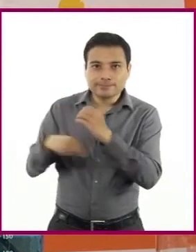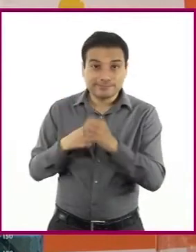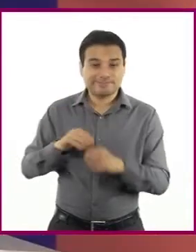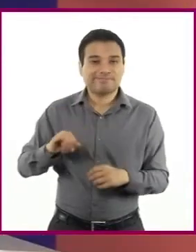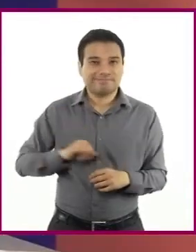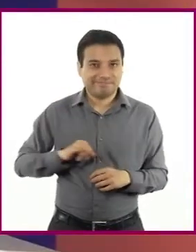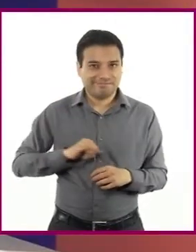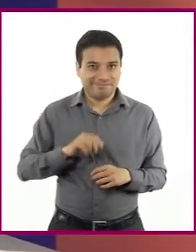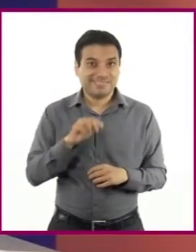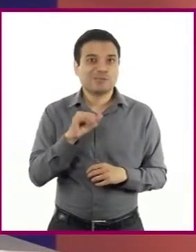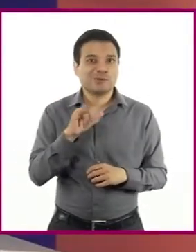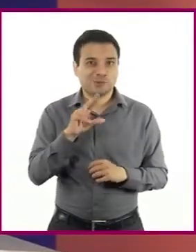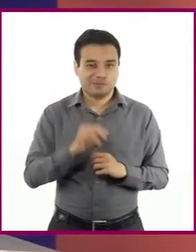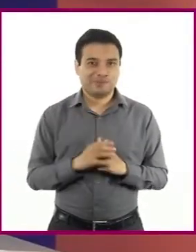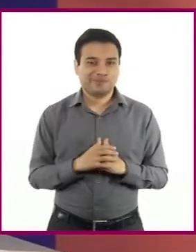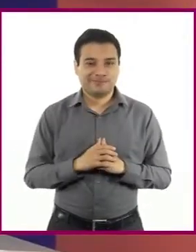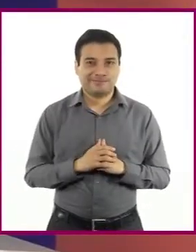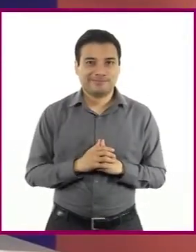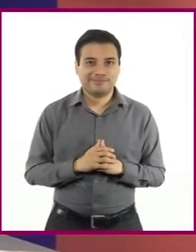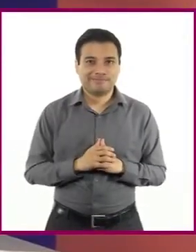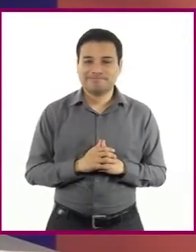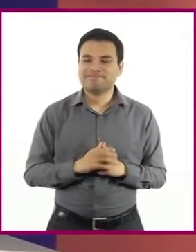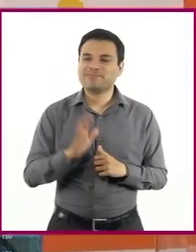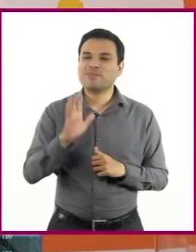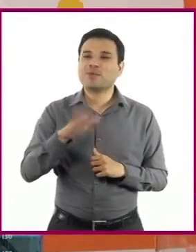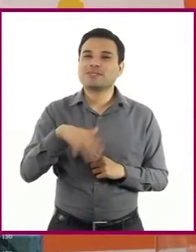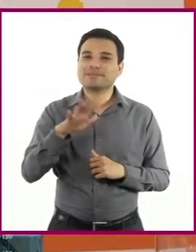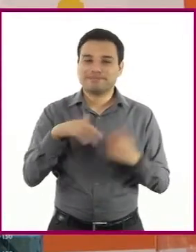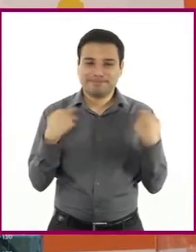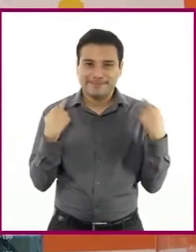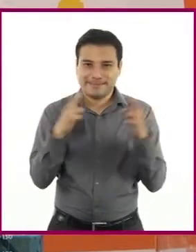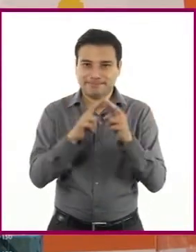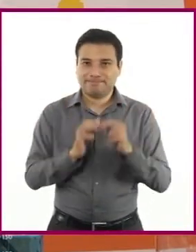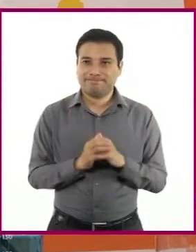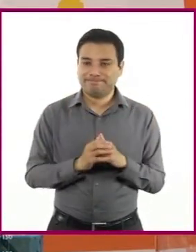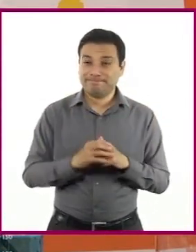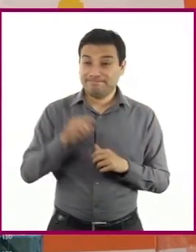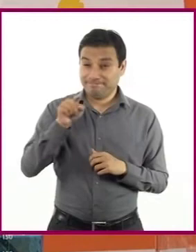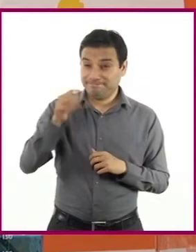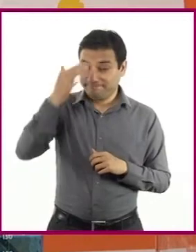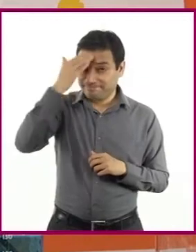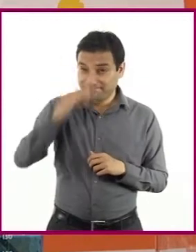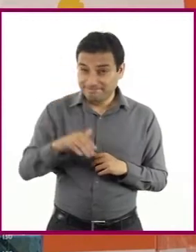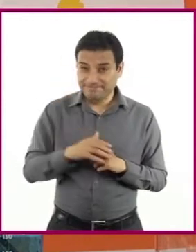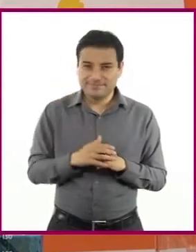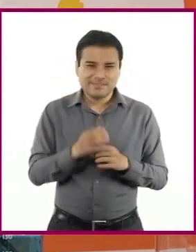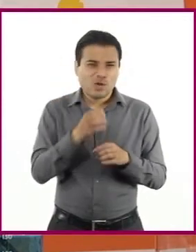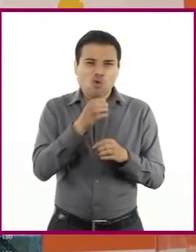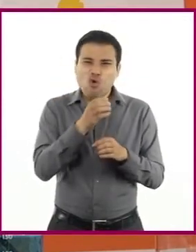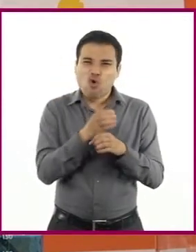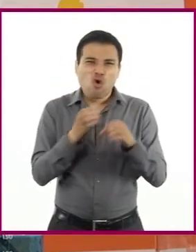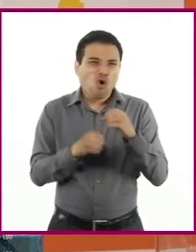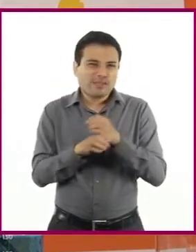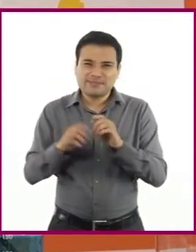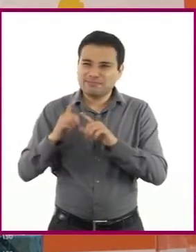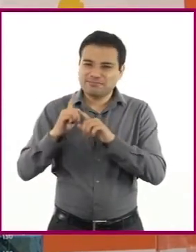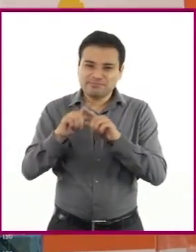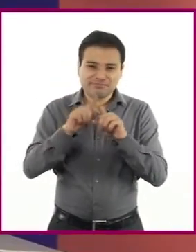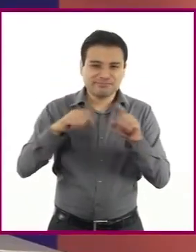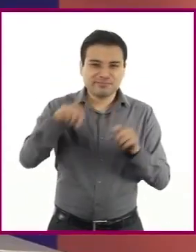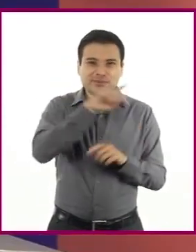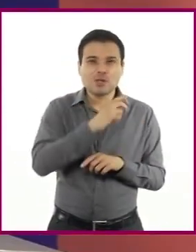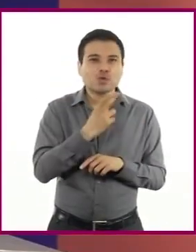Interesante, ¿verdad? Maestra Lidia, ¿ha considerado que muchos materiales que utilizamos están hechos de